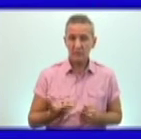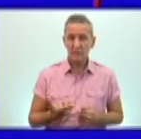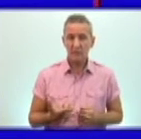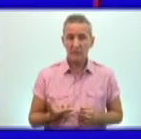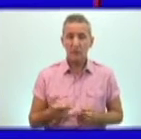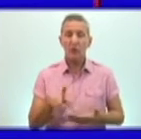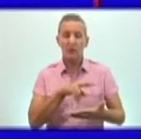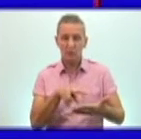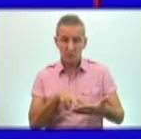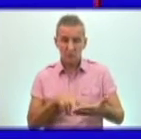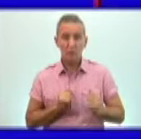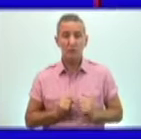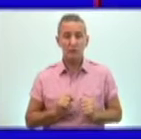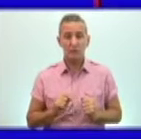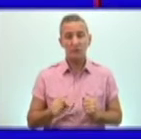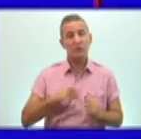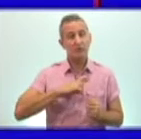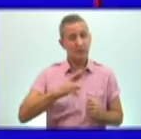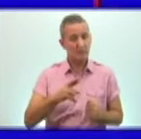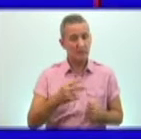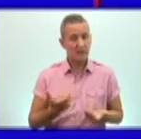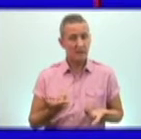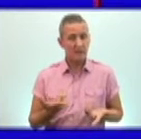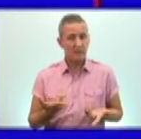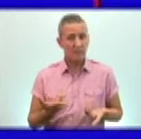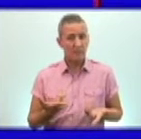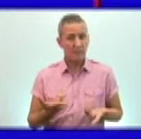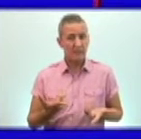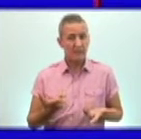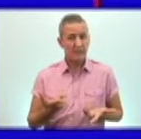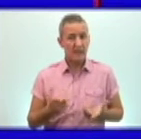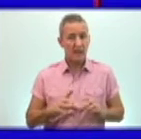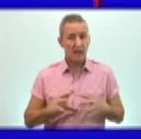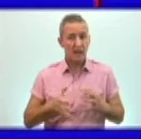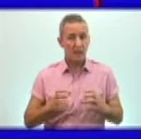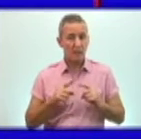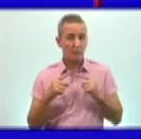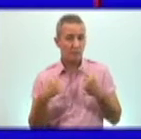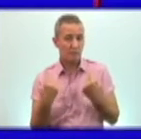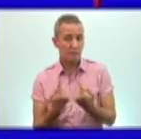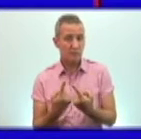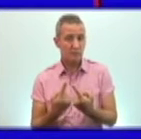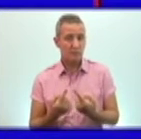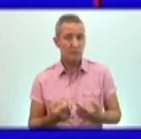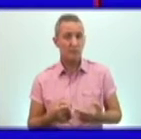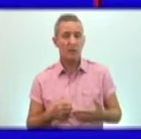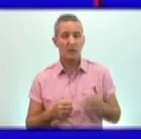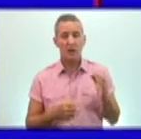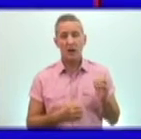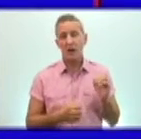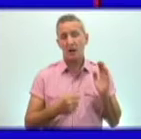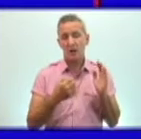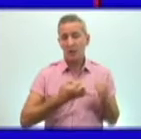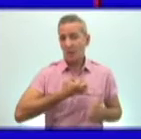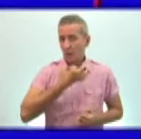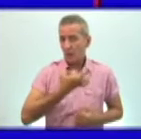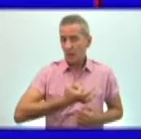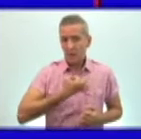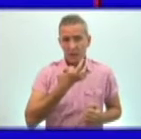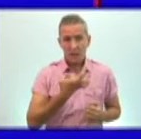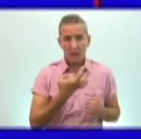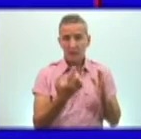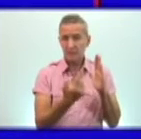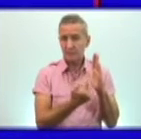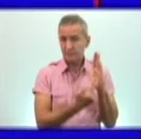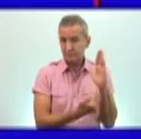han leído, ustedes van a responderse en términos generales cómo van a fundamentar cómo se manifiesta en